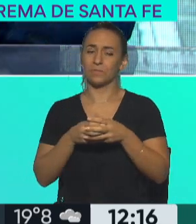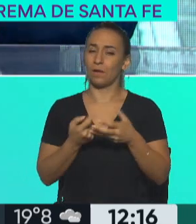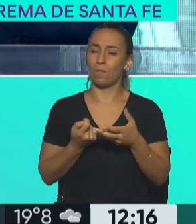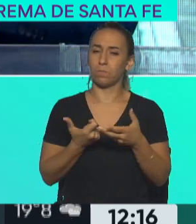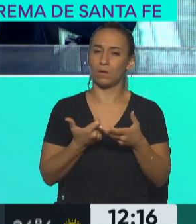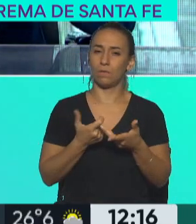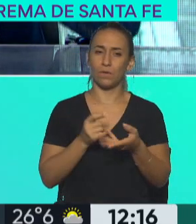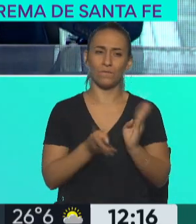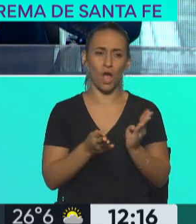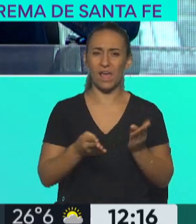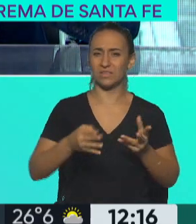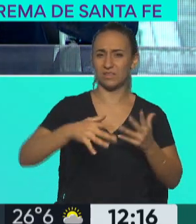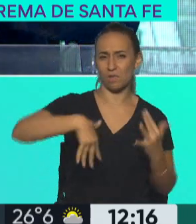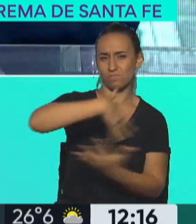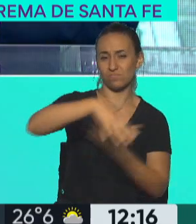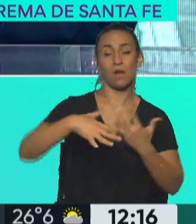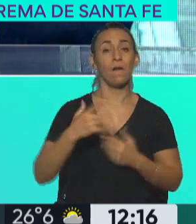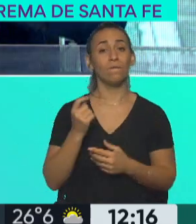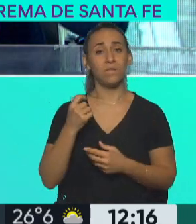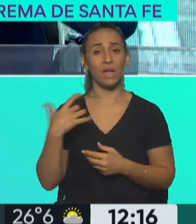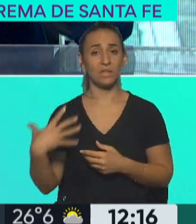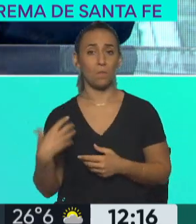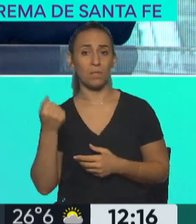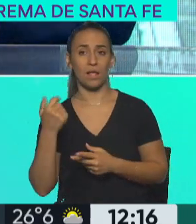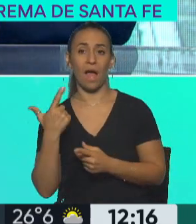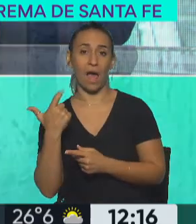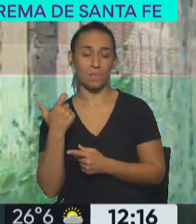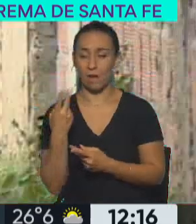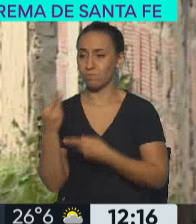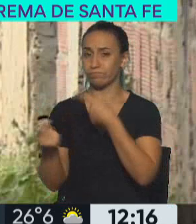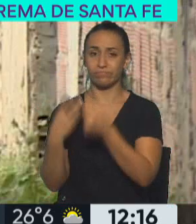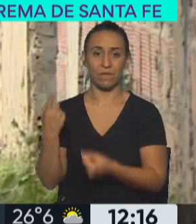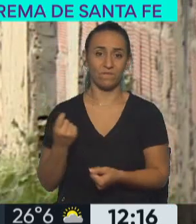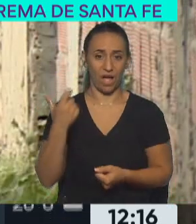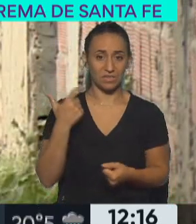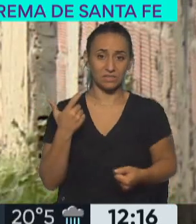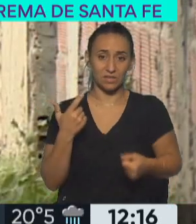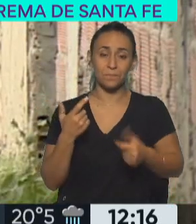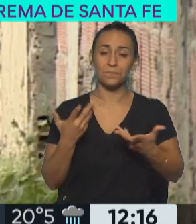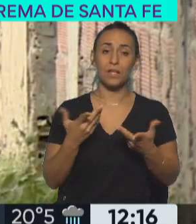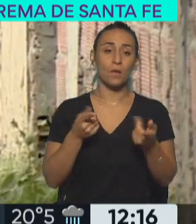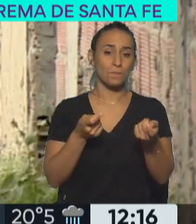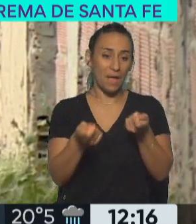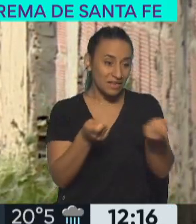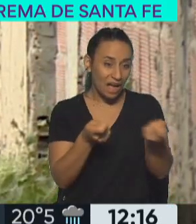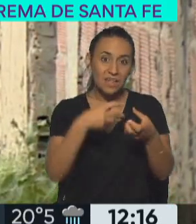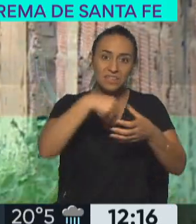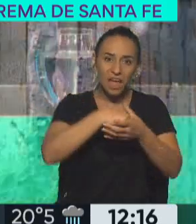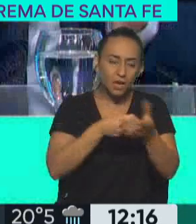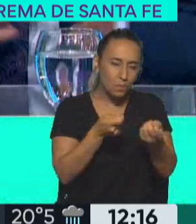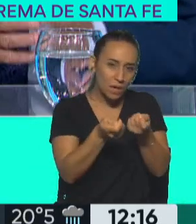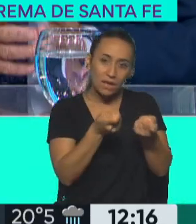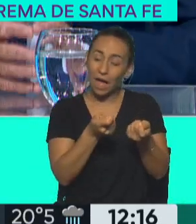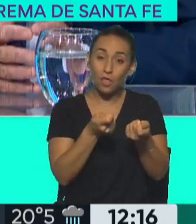en el territorio, fácil acceso a las armas. No hay, digamos, prácticamente se ha desregulado el mercado interno, sí, y